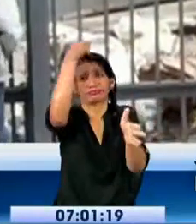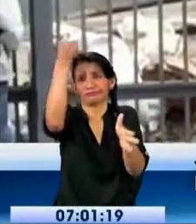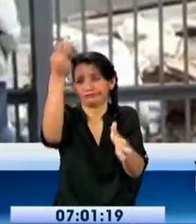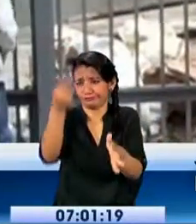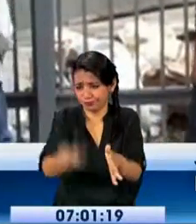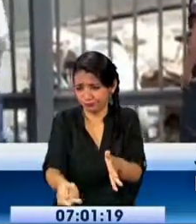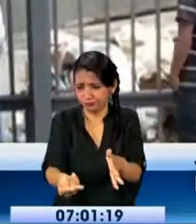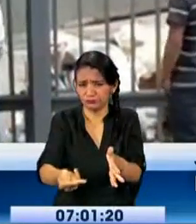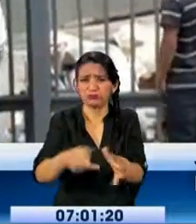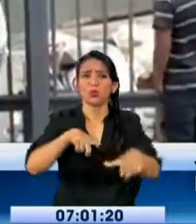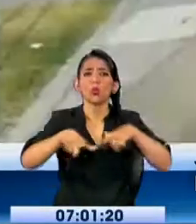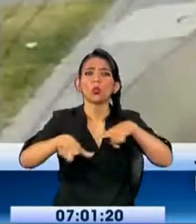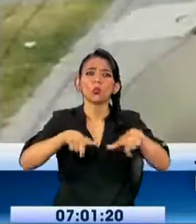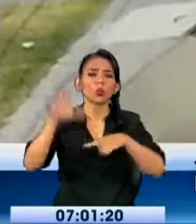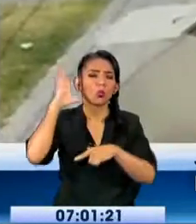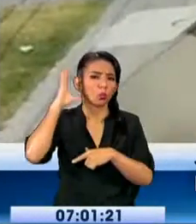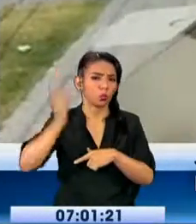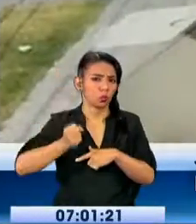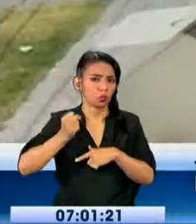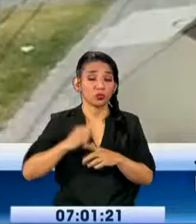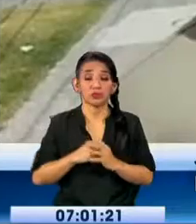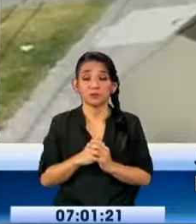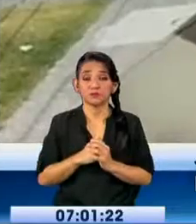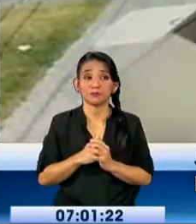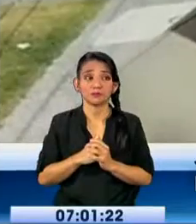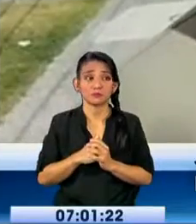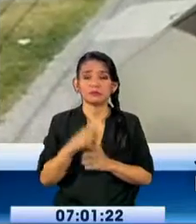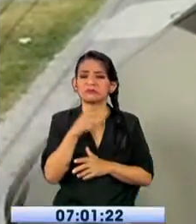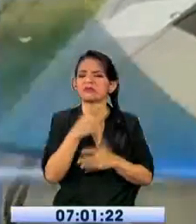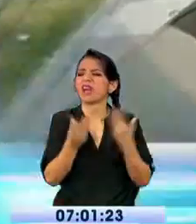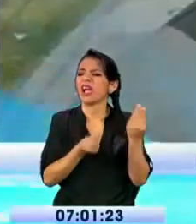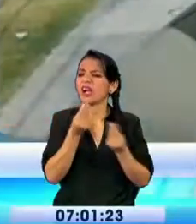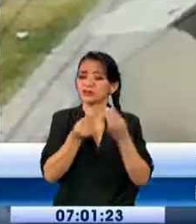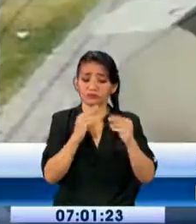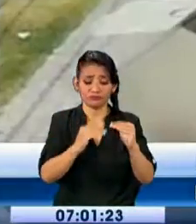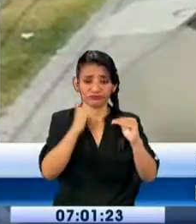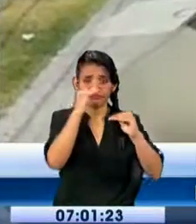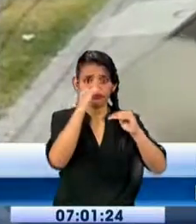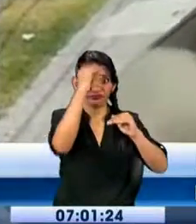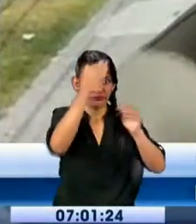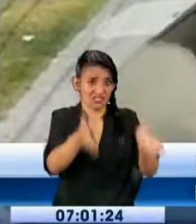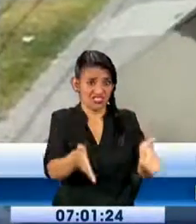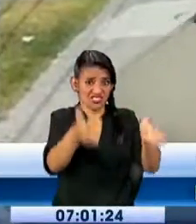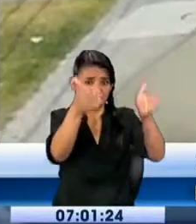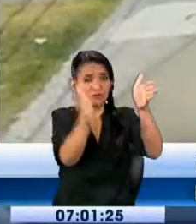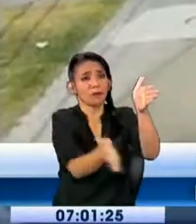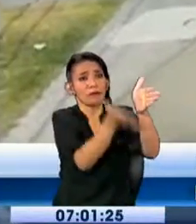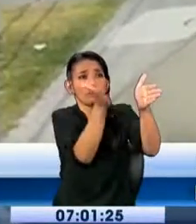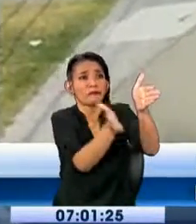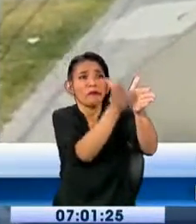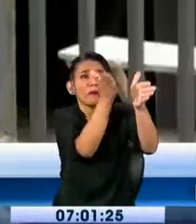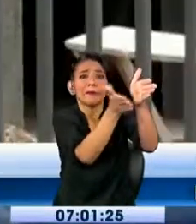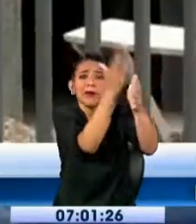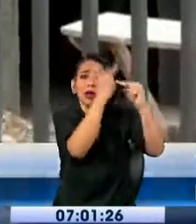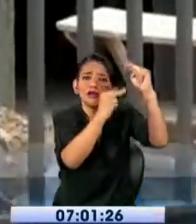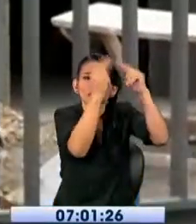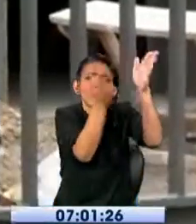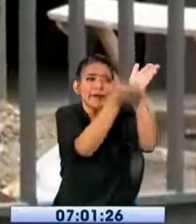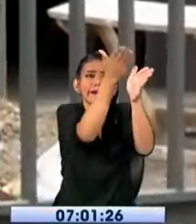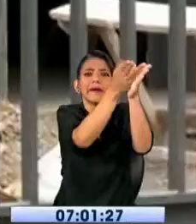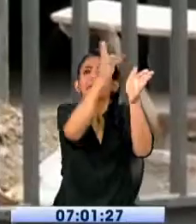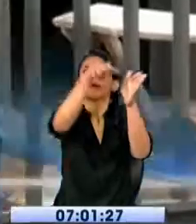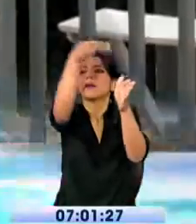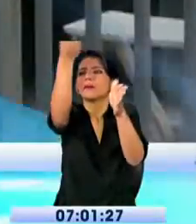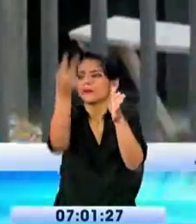Al parecer estaba en el tercer piso haciendo empastado y Al parecer cayó de ella. Según su familia,